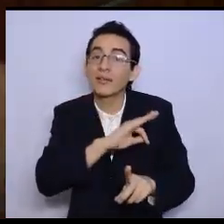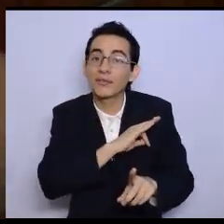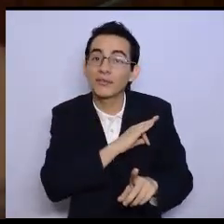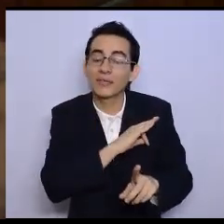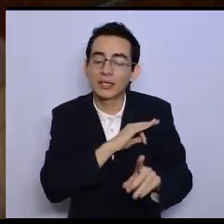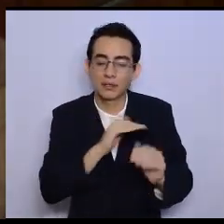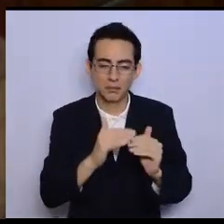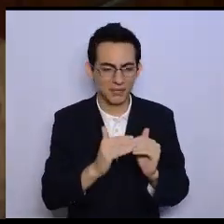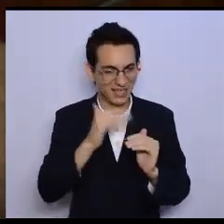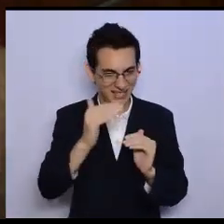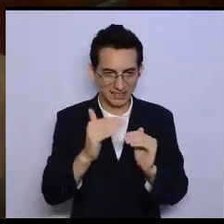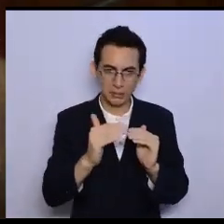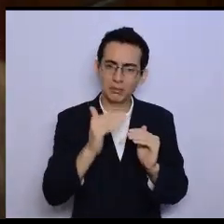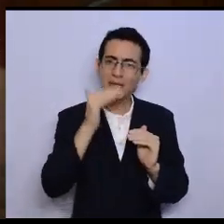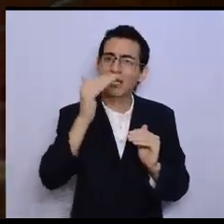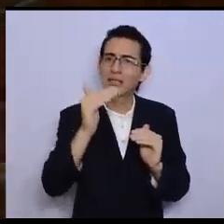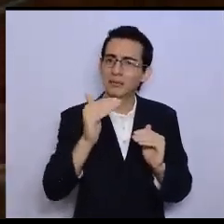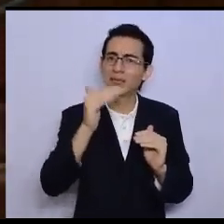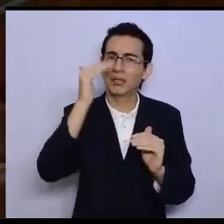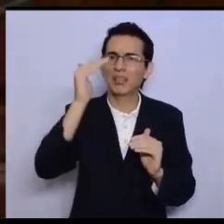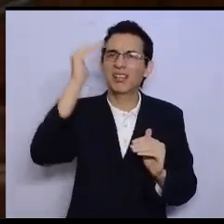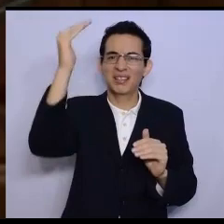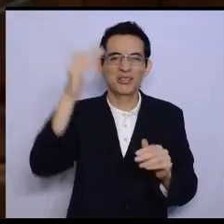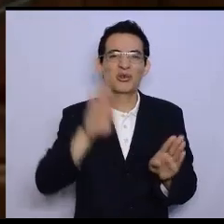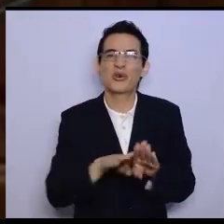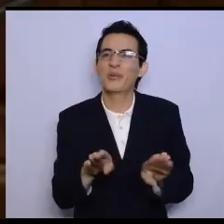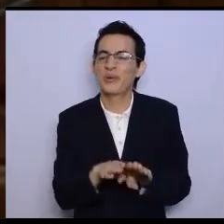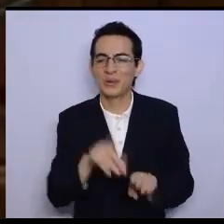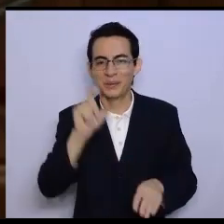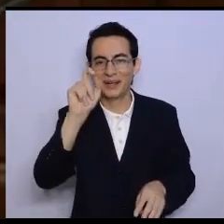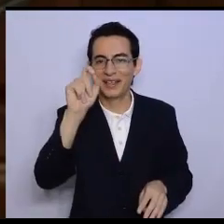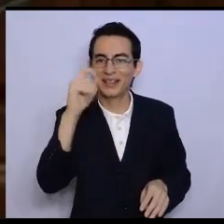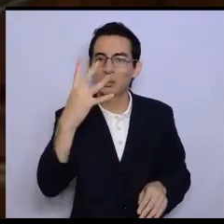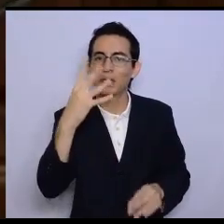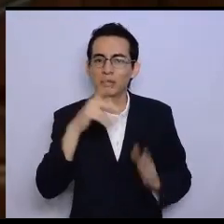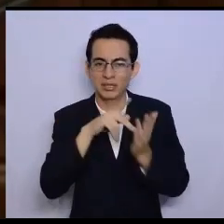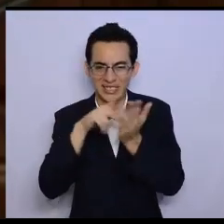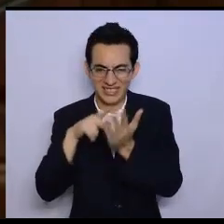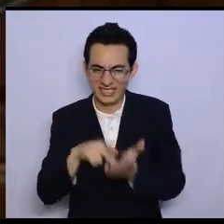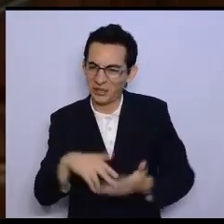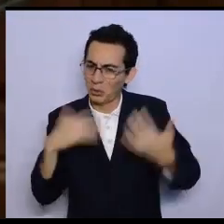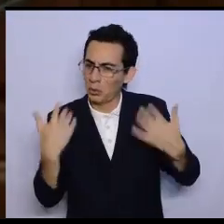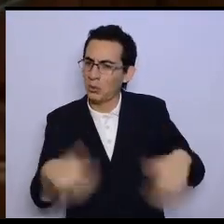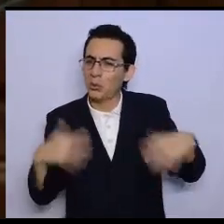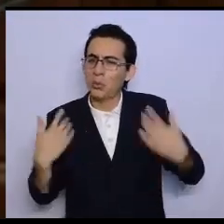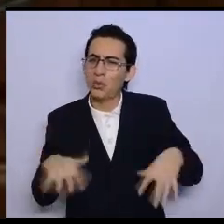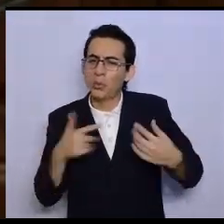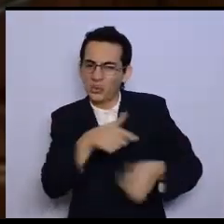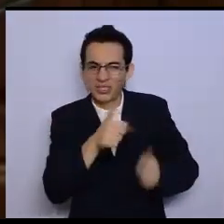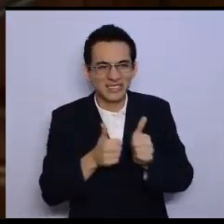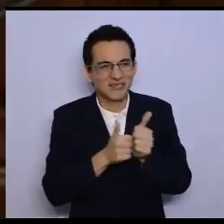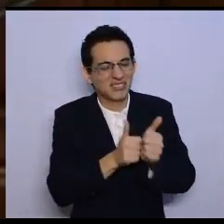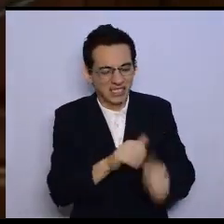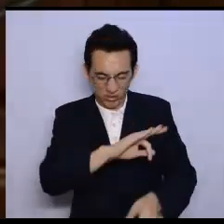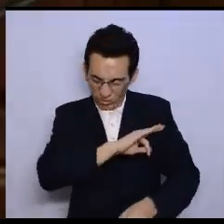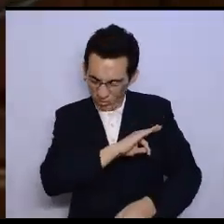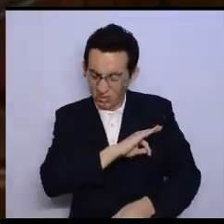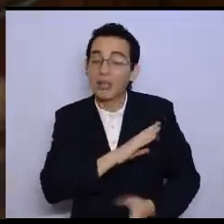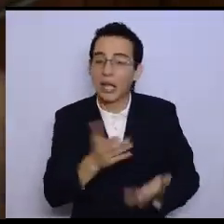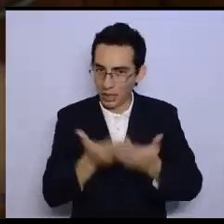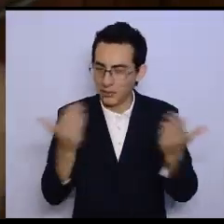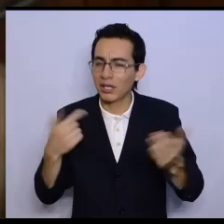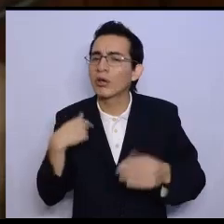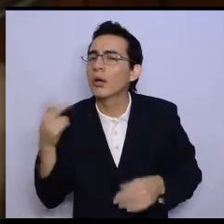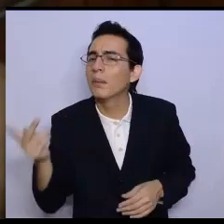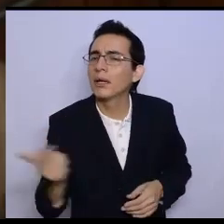fue haciendo hasta 24 quilates. ¿De cuántos quilates es su fe?